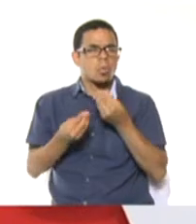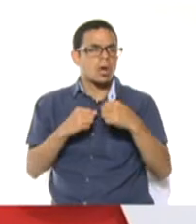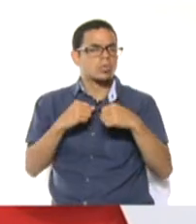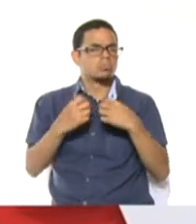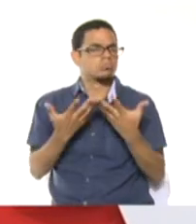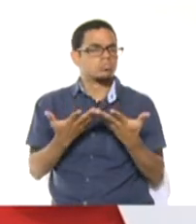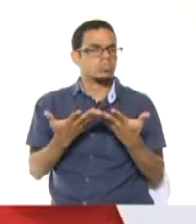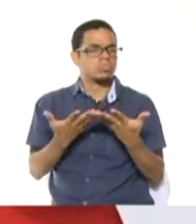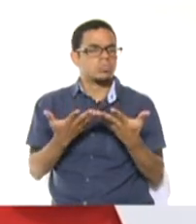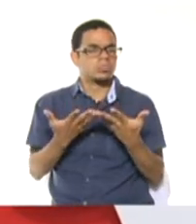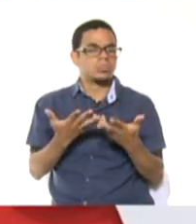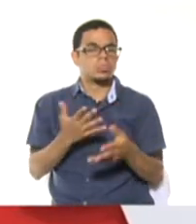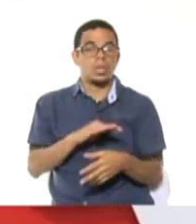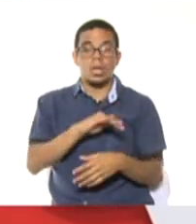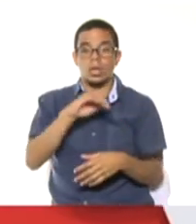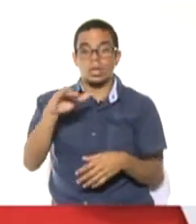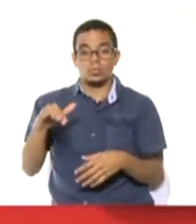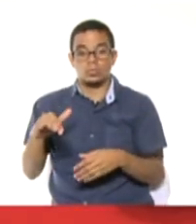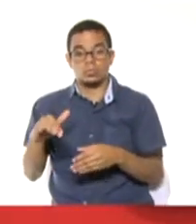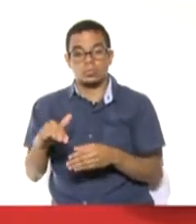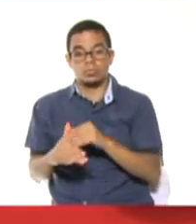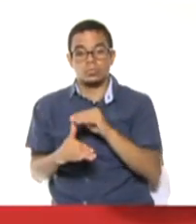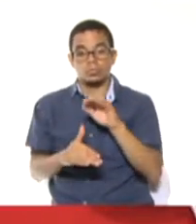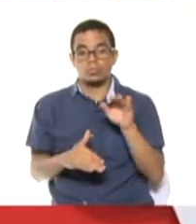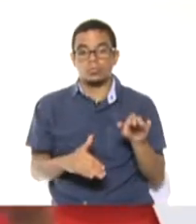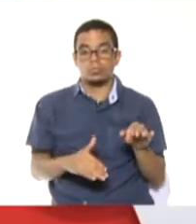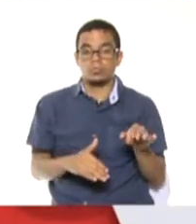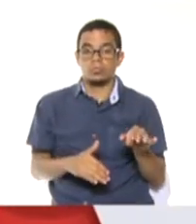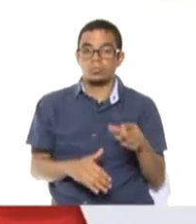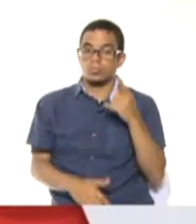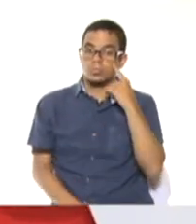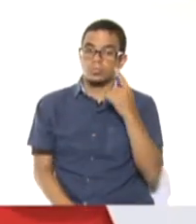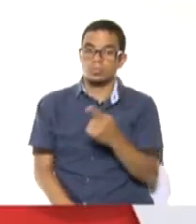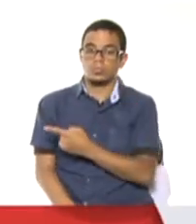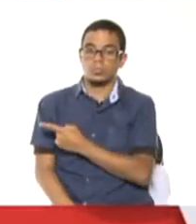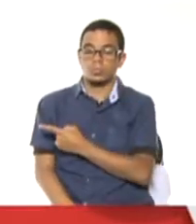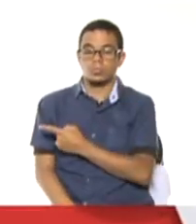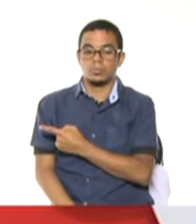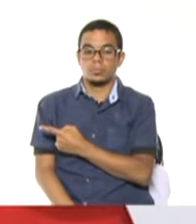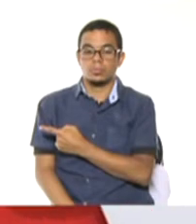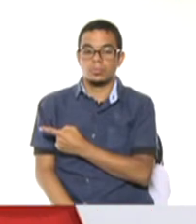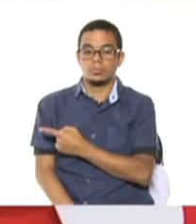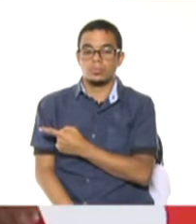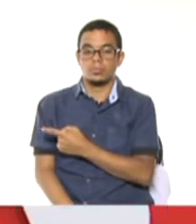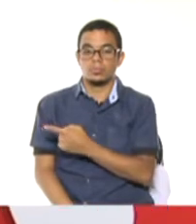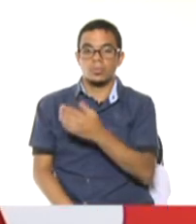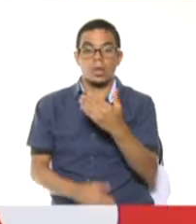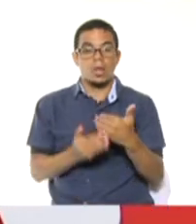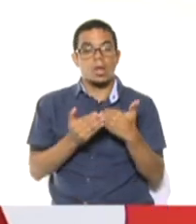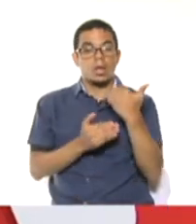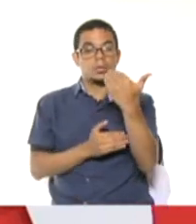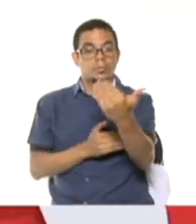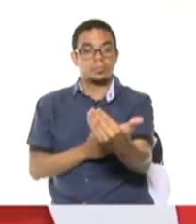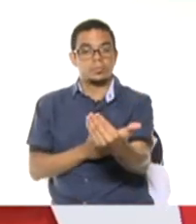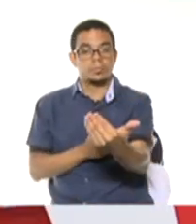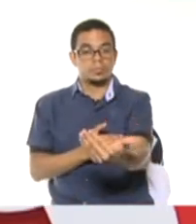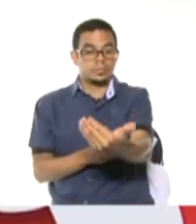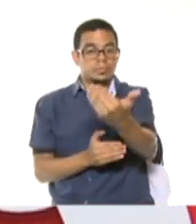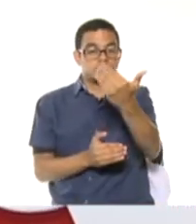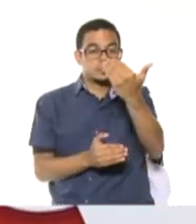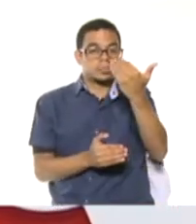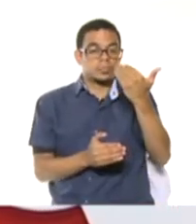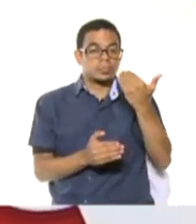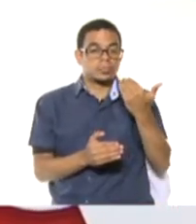mueve a un lado, al otro, a un lado, al otro, adelante,